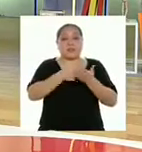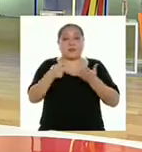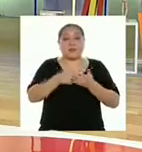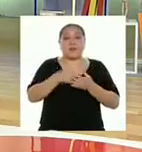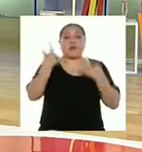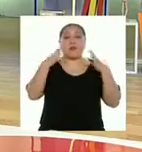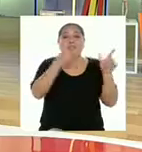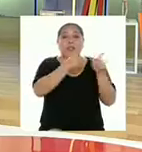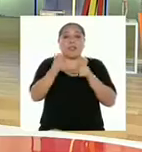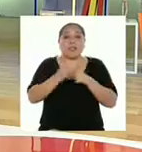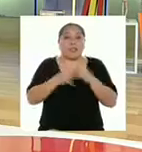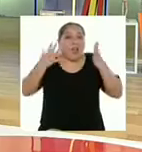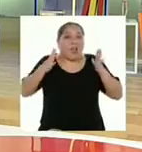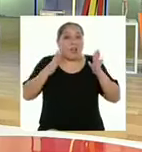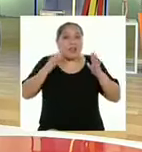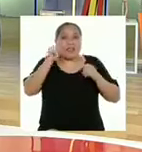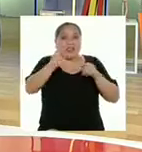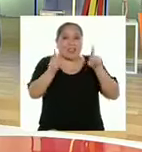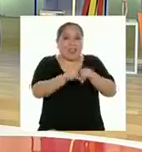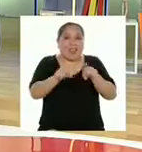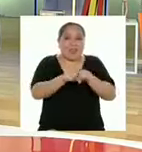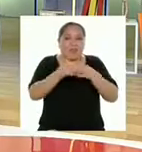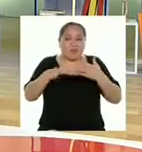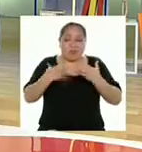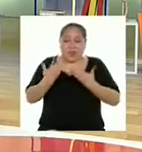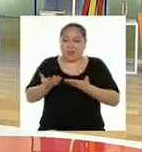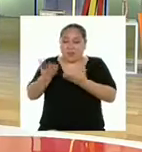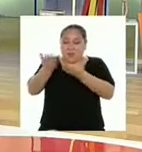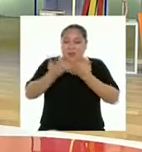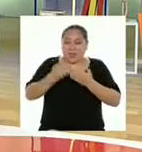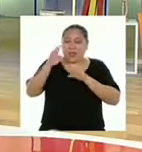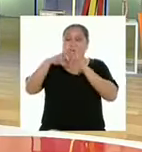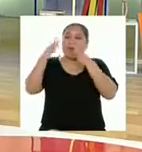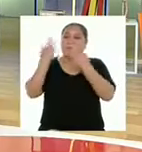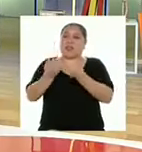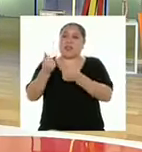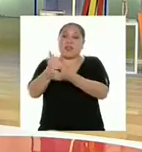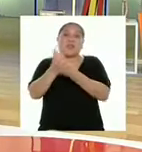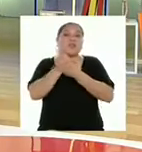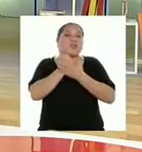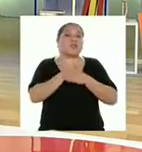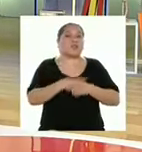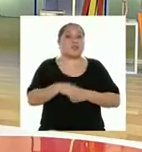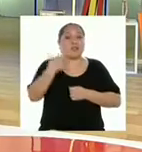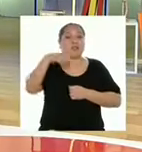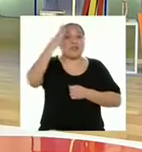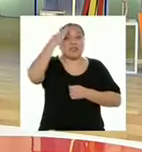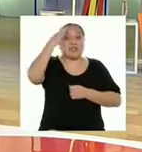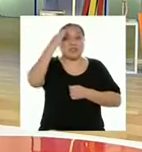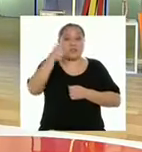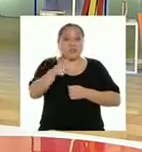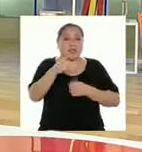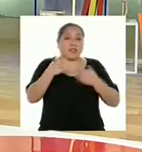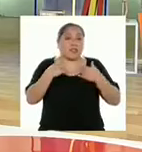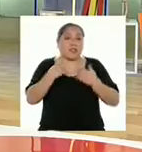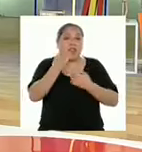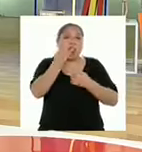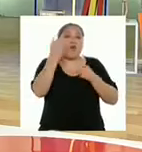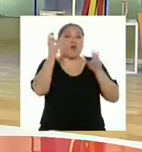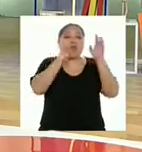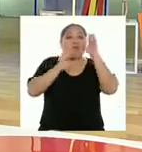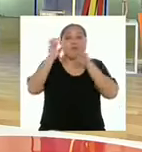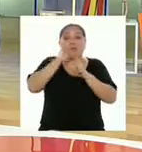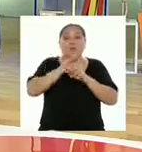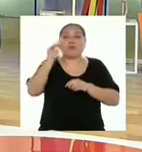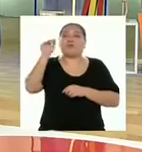ponerse al día. Y hasta pueden invitar a sus familiares a que les den una mano. Ya saben, si aún les queda alguna duda,